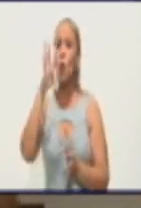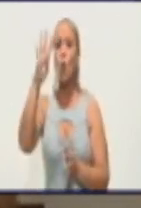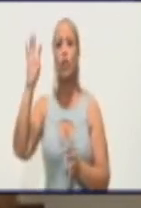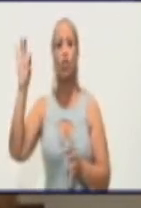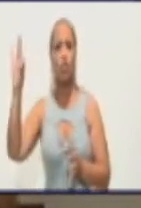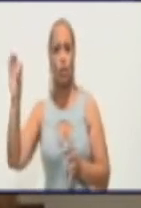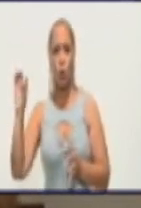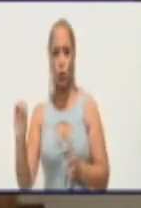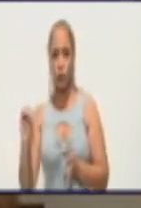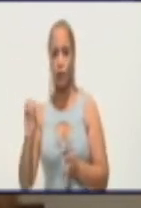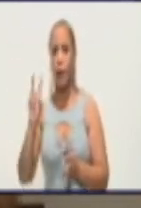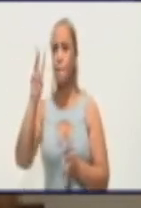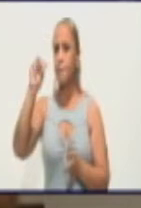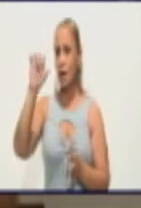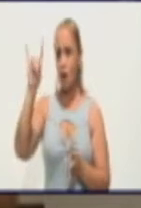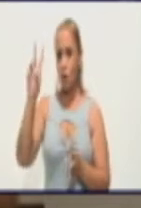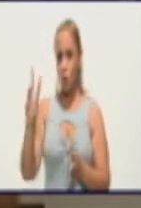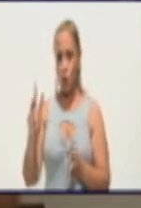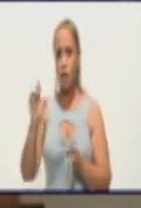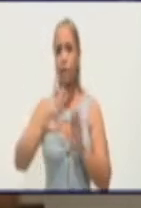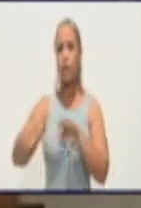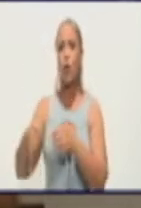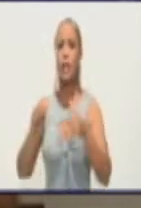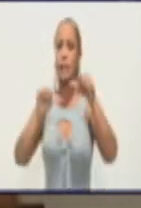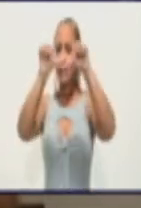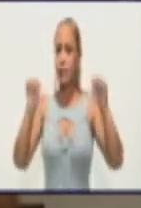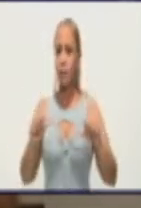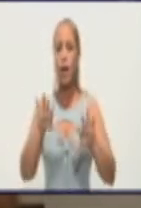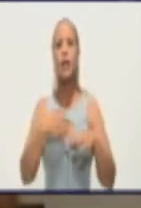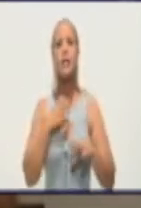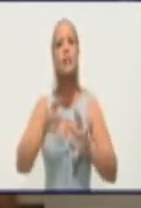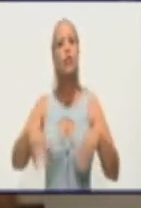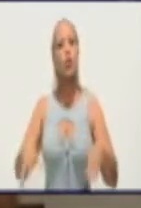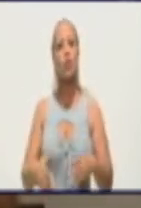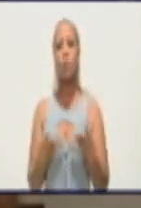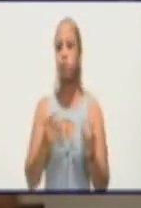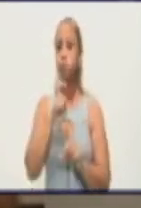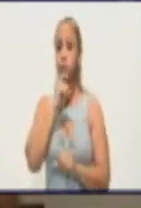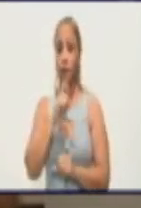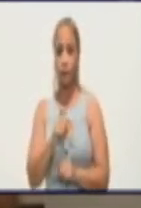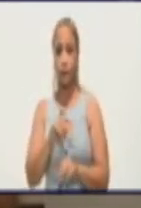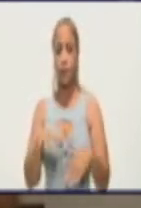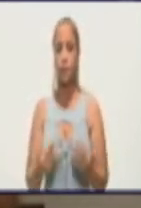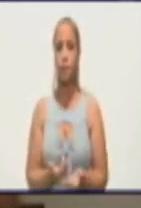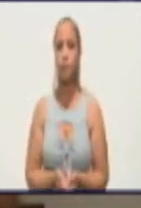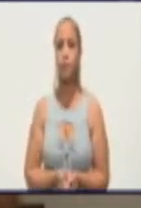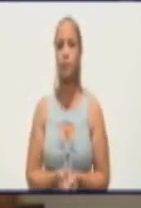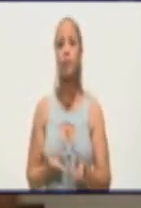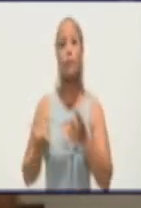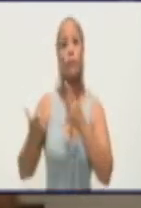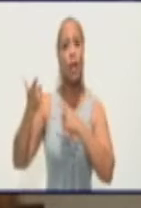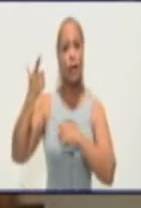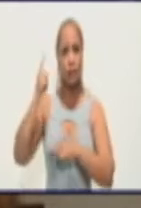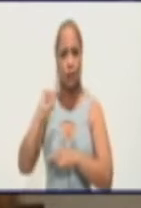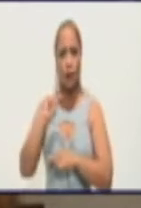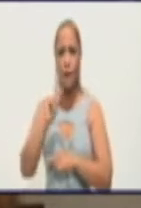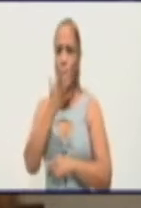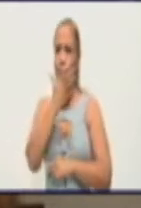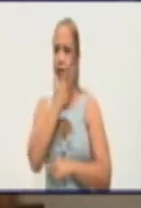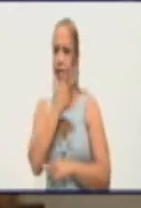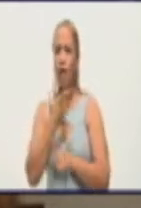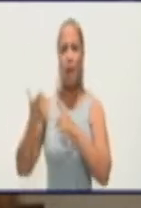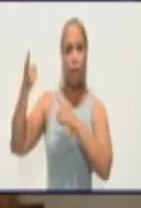me aguas fuera existen nosotros la situación bueno muy crítica ayer la de ayer fue parecida a la de antier